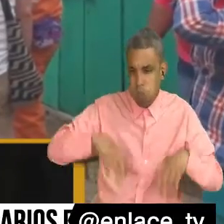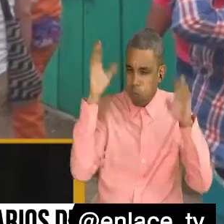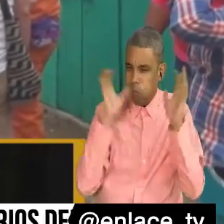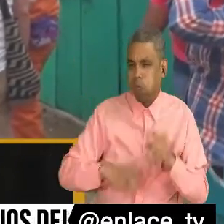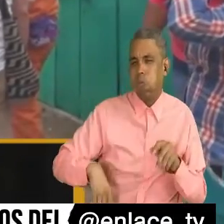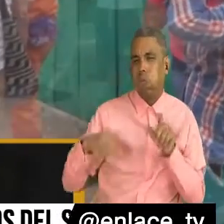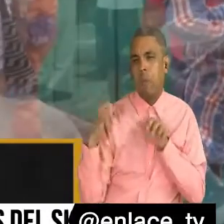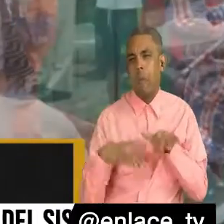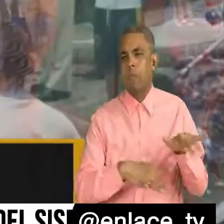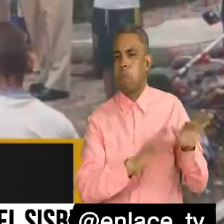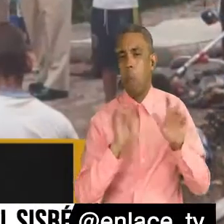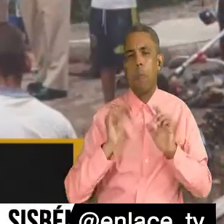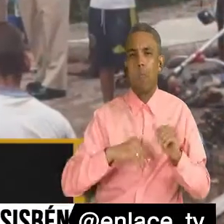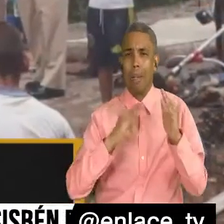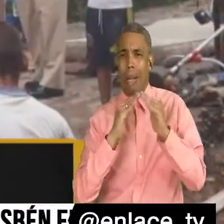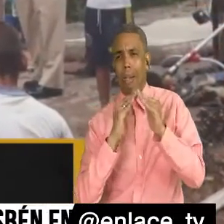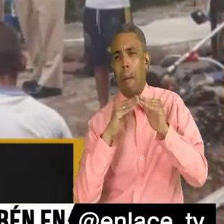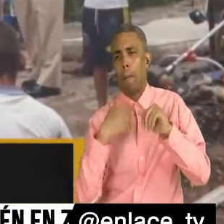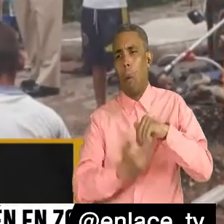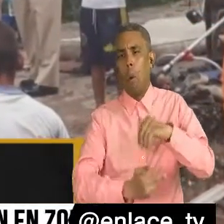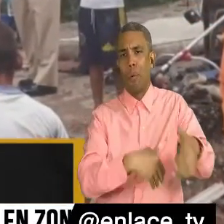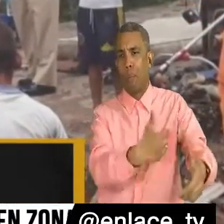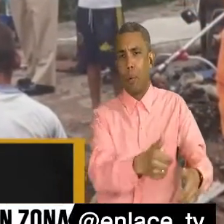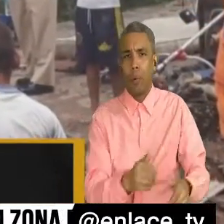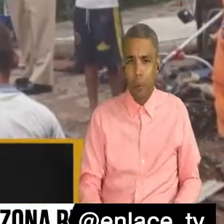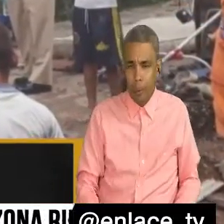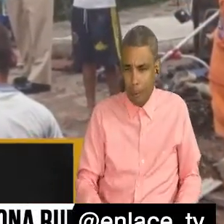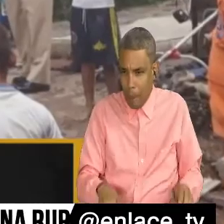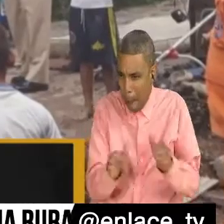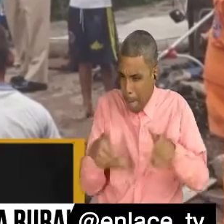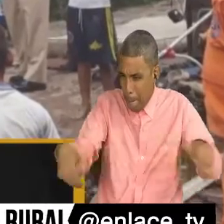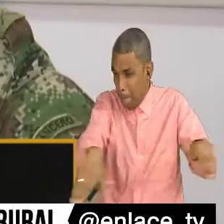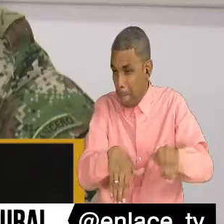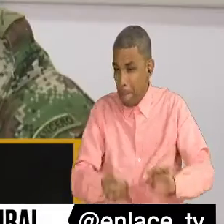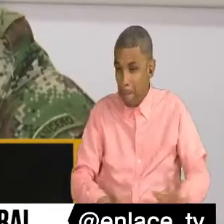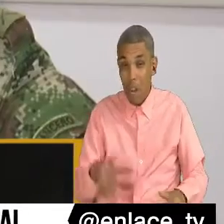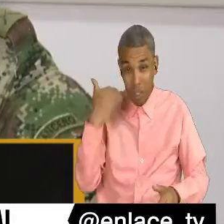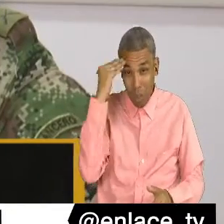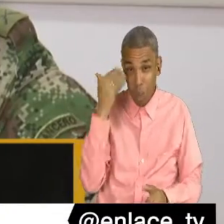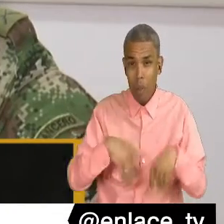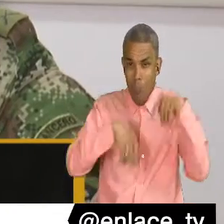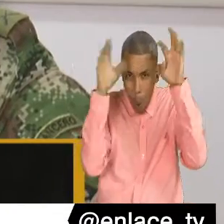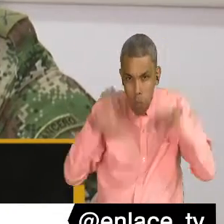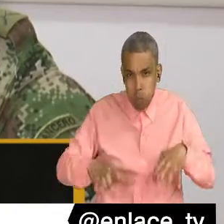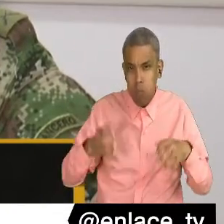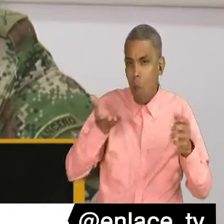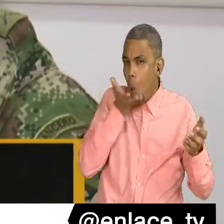presentó durante la noche. Pues usted sabe que la noche trae brisa, trae lluvia,